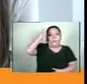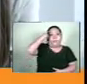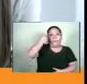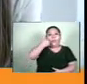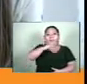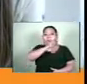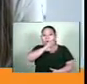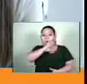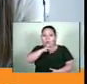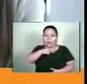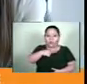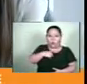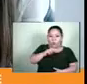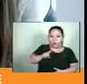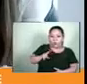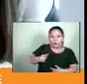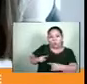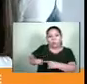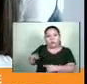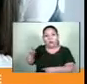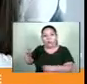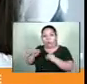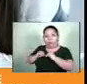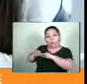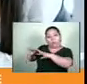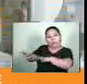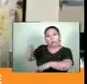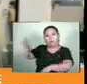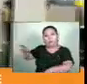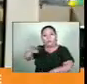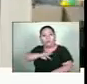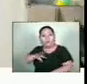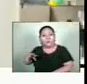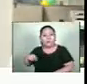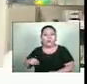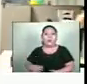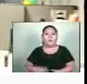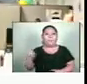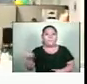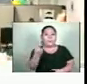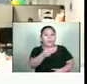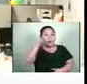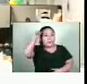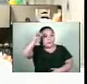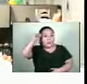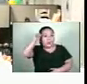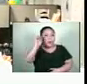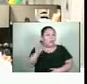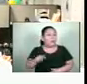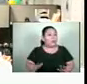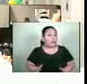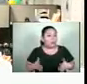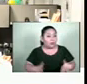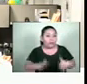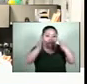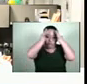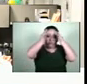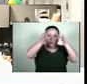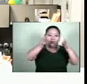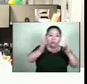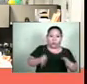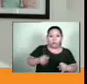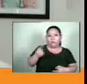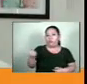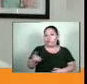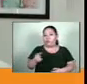Si no me enfermo yo, pero si levanto el virus y me lo llevo para la casa. Analistas coinciden en que en este momento son los trabajadores los que tienen la